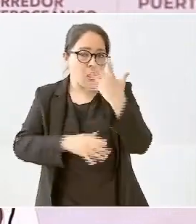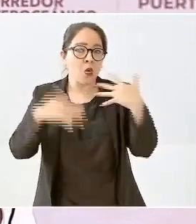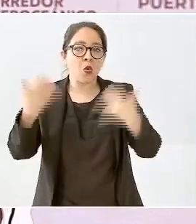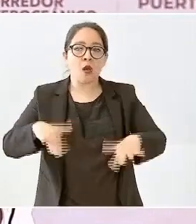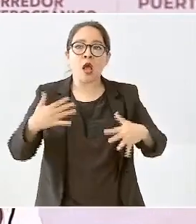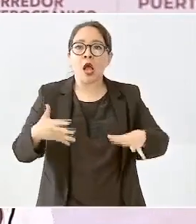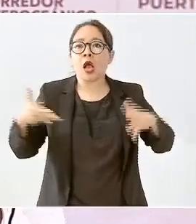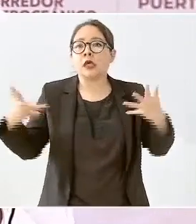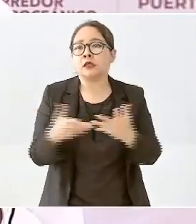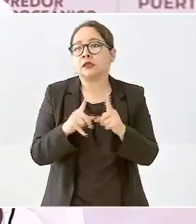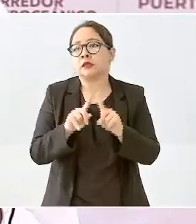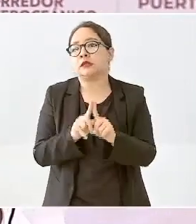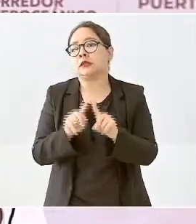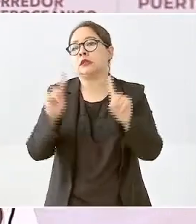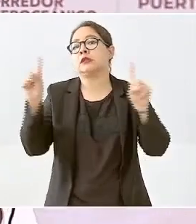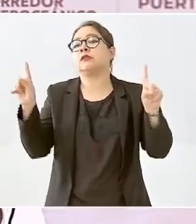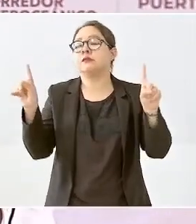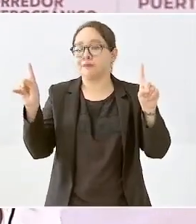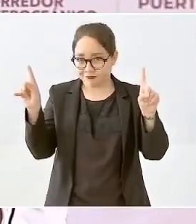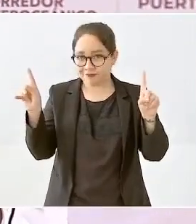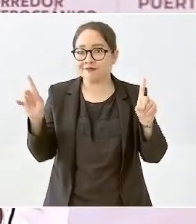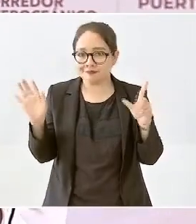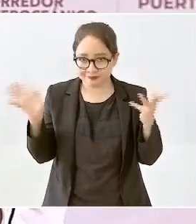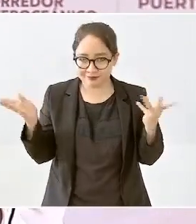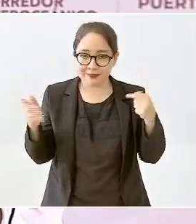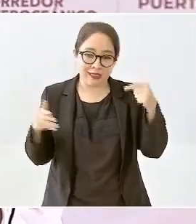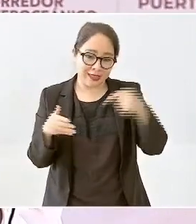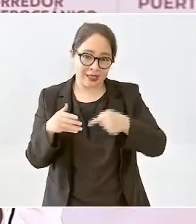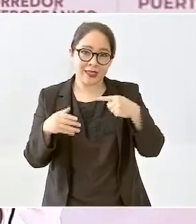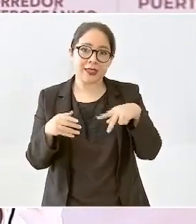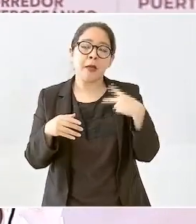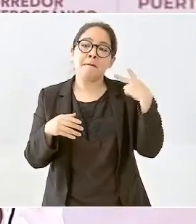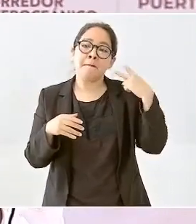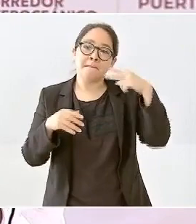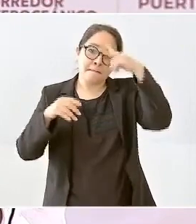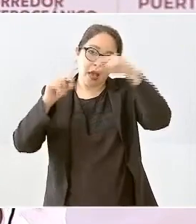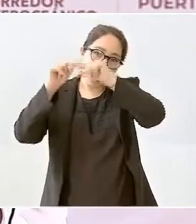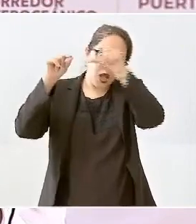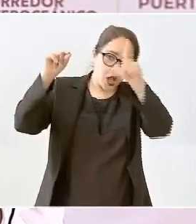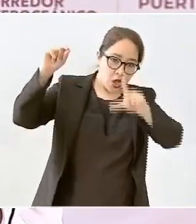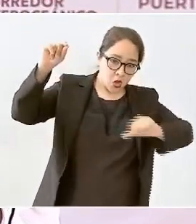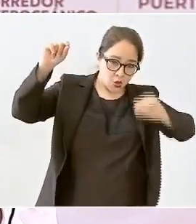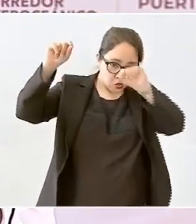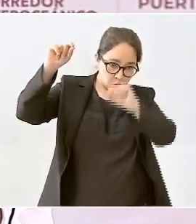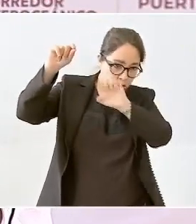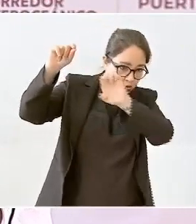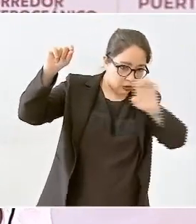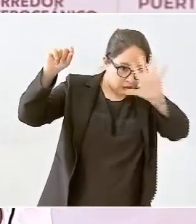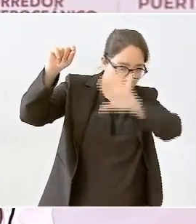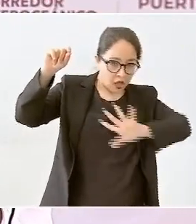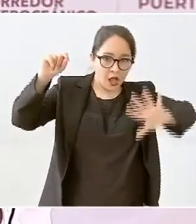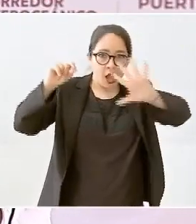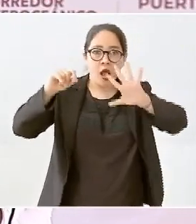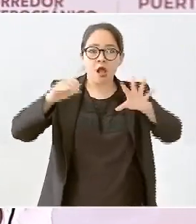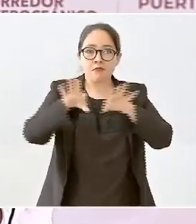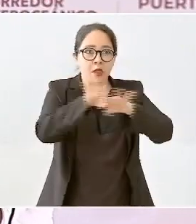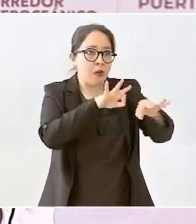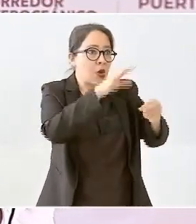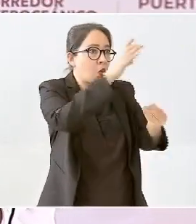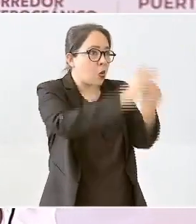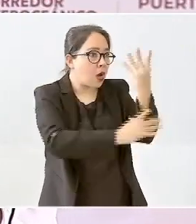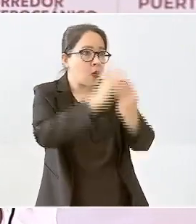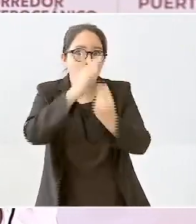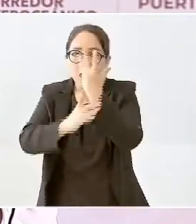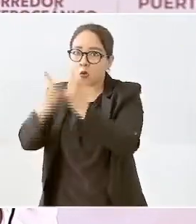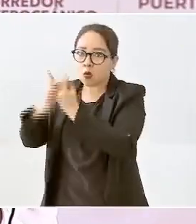una nueva realidad para esta región del sur-sureste de México, con oportunidades para todas y todos,